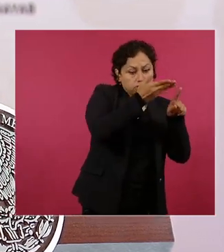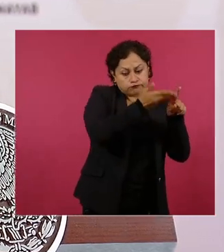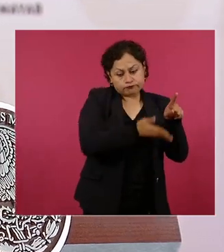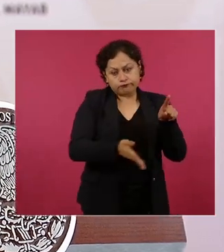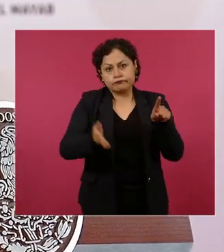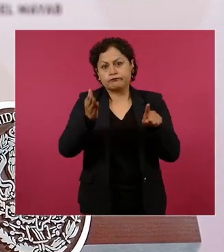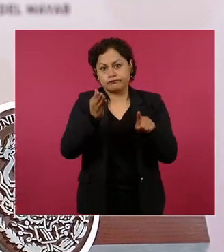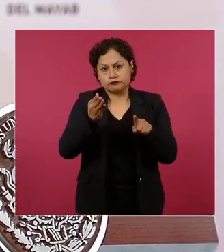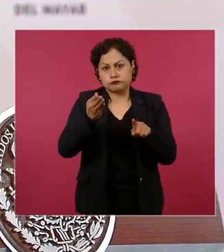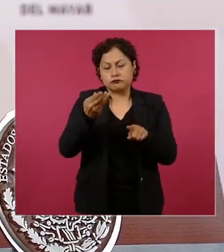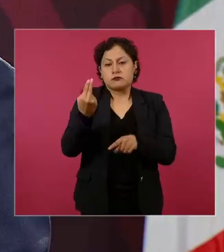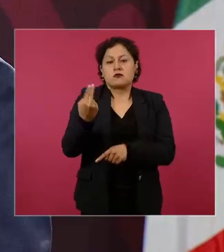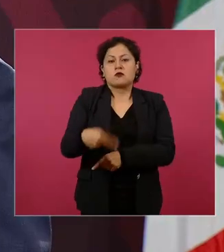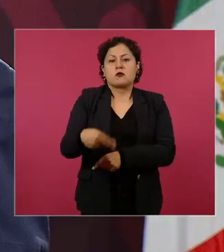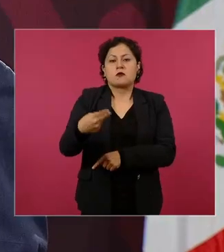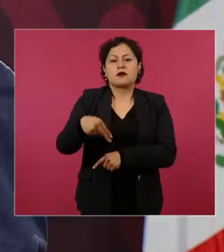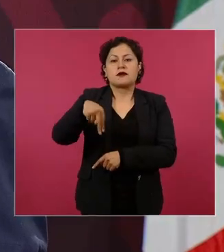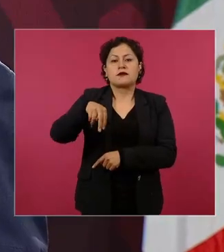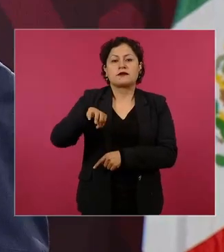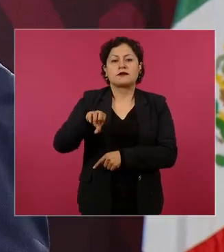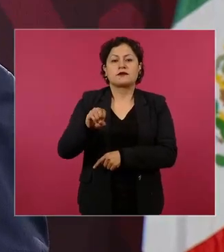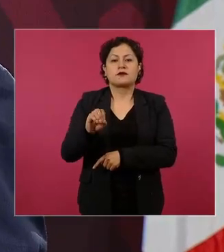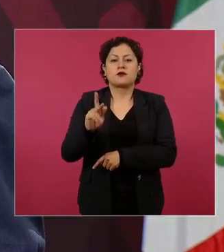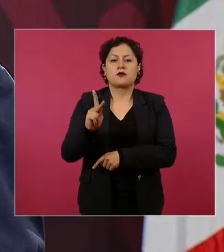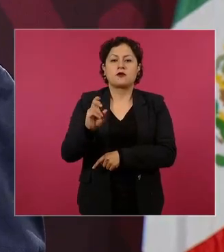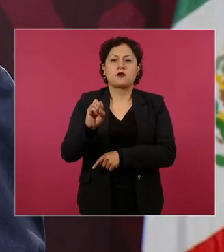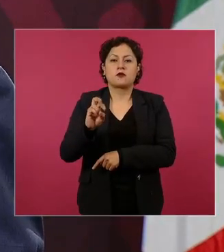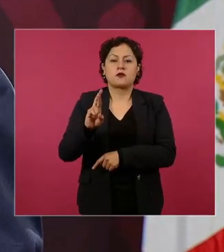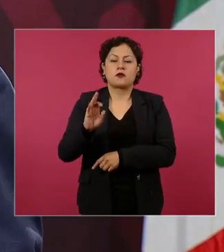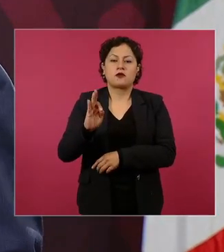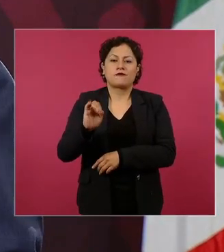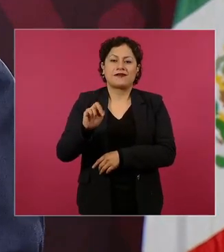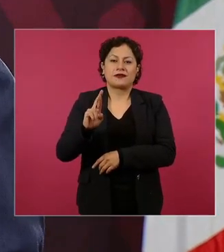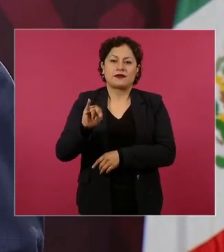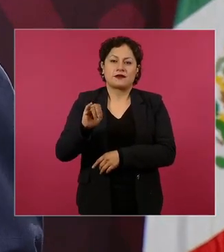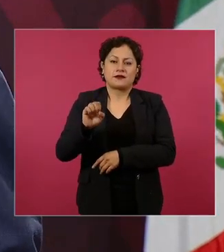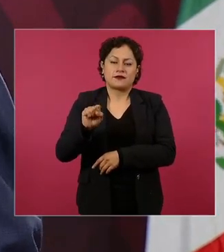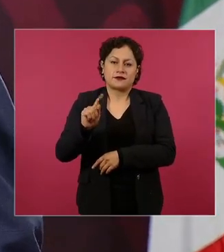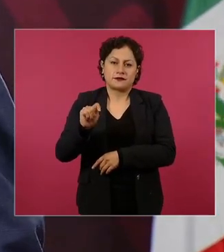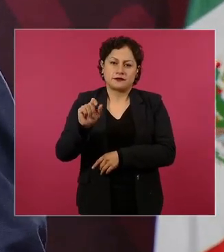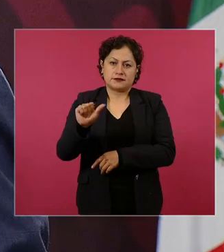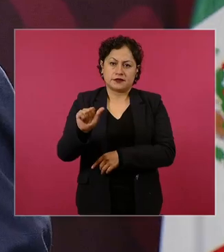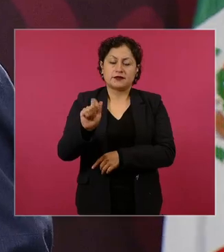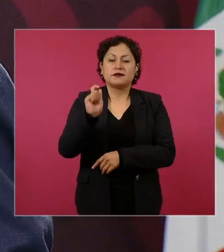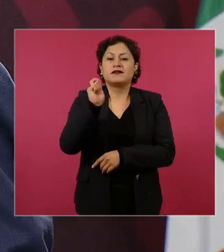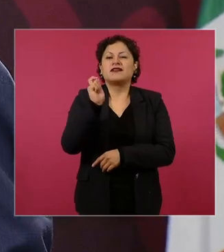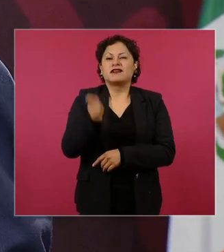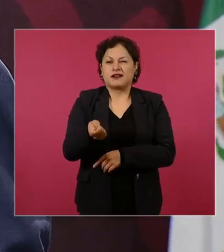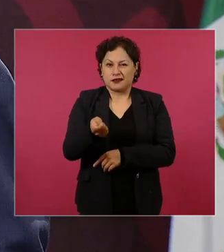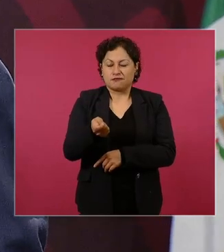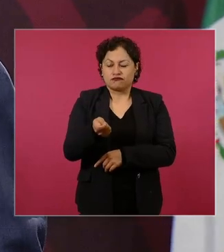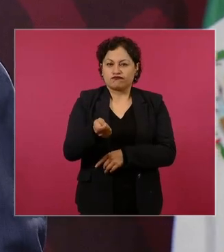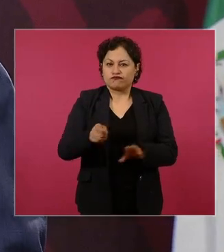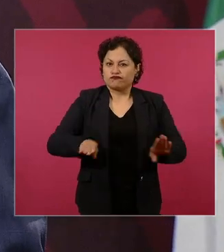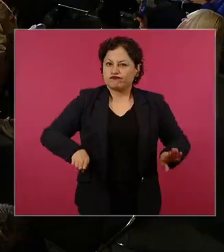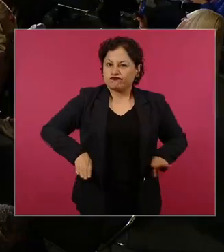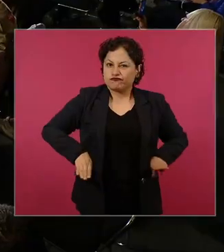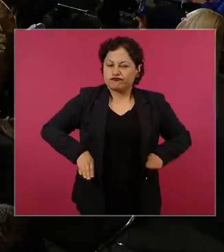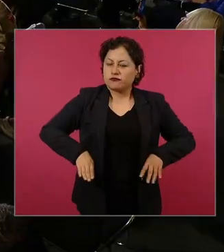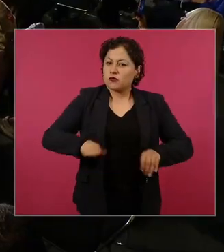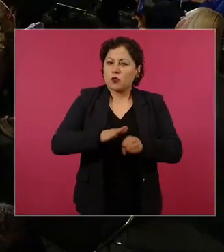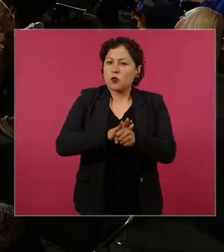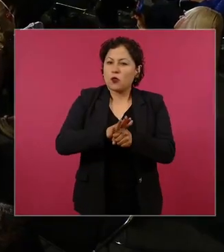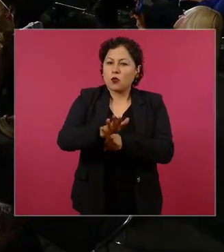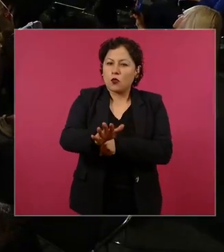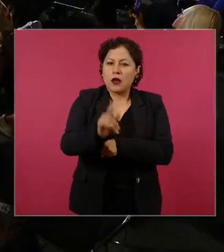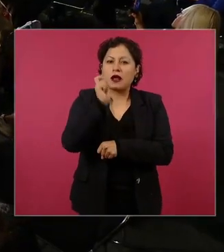modelo en donde solo importaban las minorías y se le dio la espalda al pueblo de